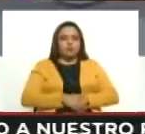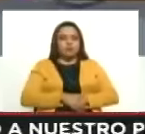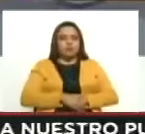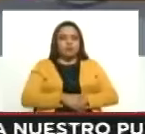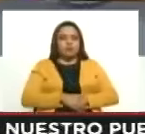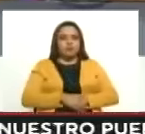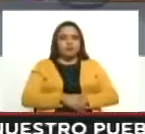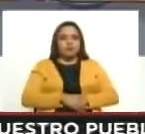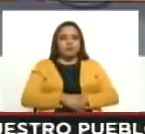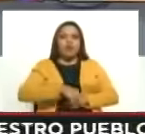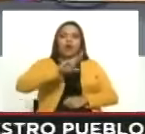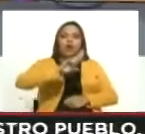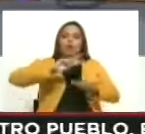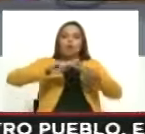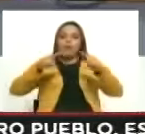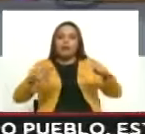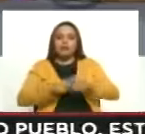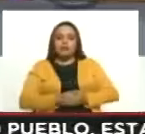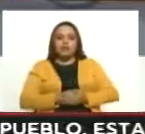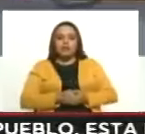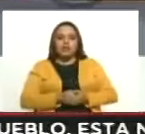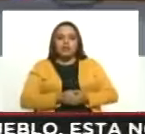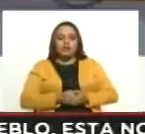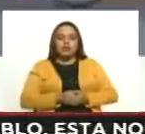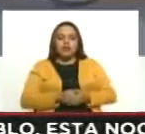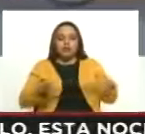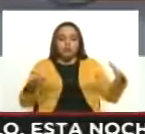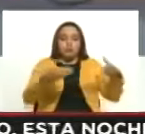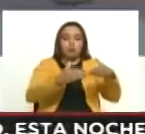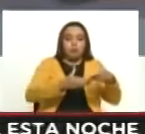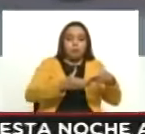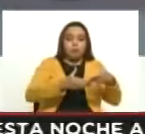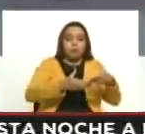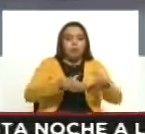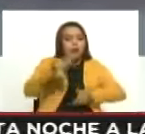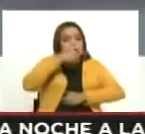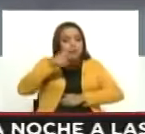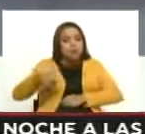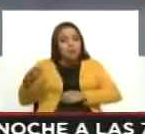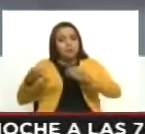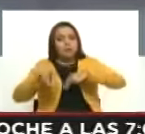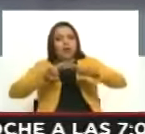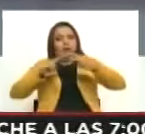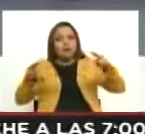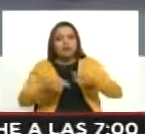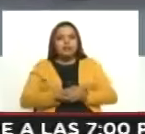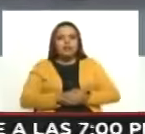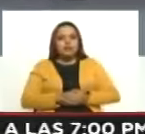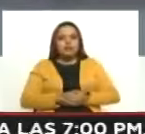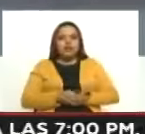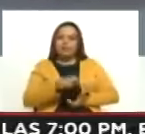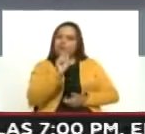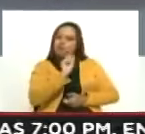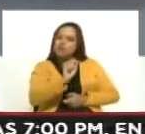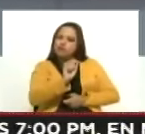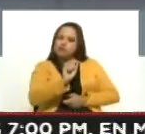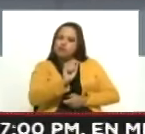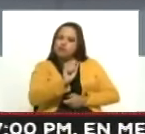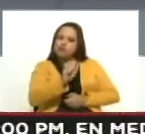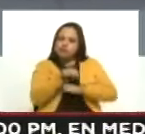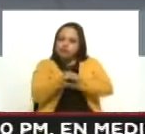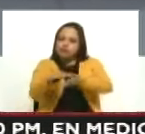las UPAS, Unidades Populares para la Paz, su mejor punto